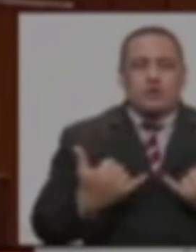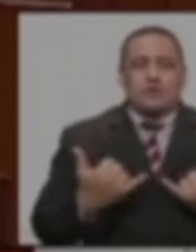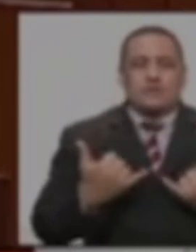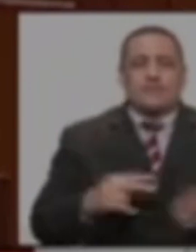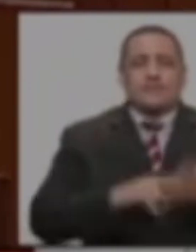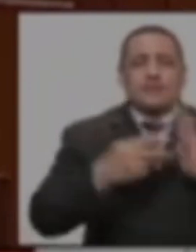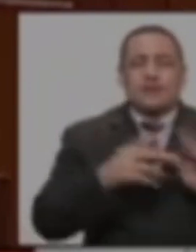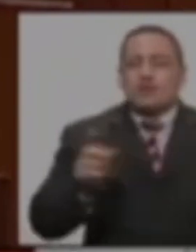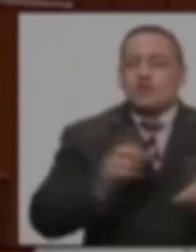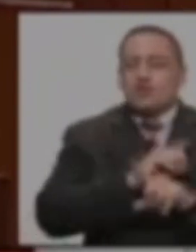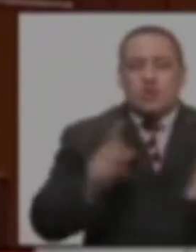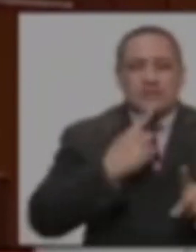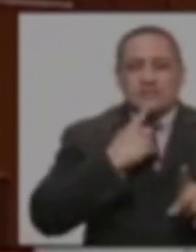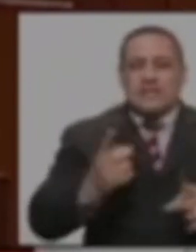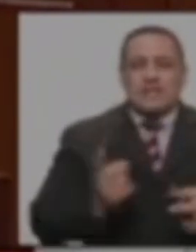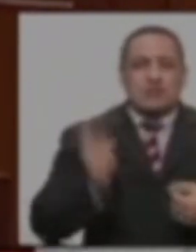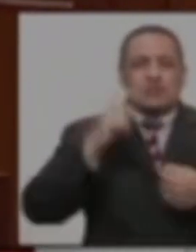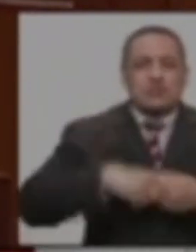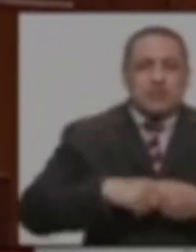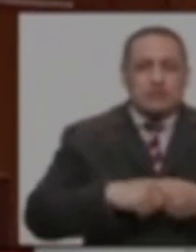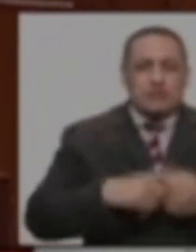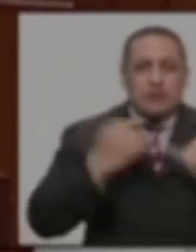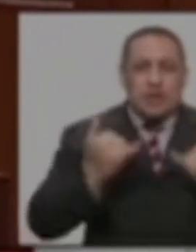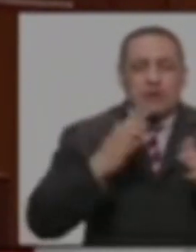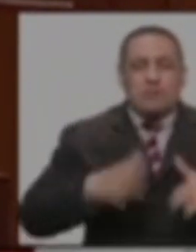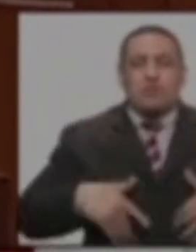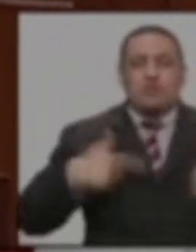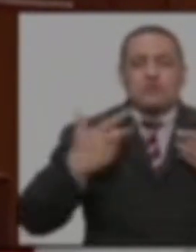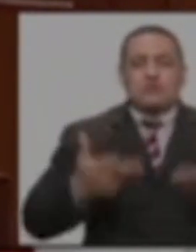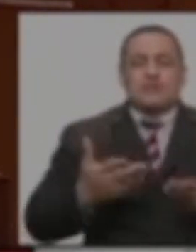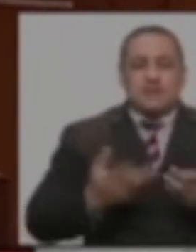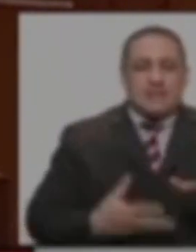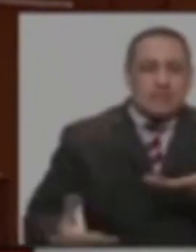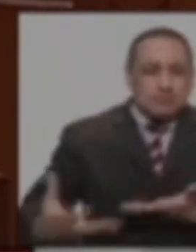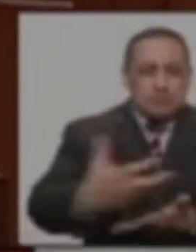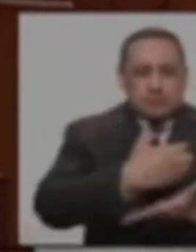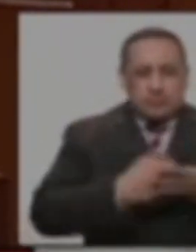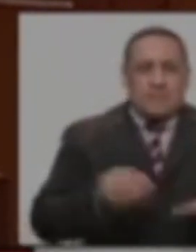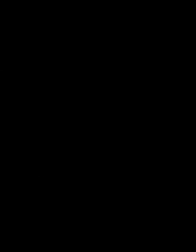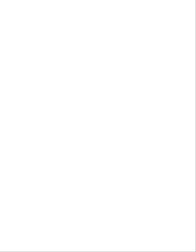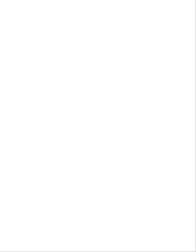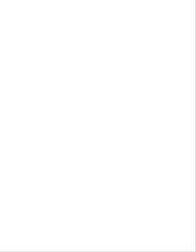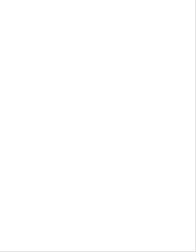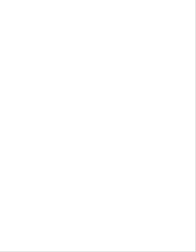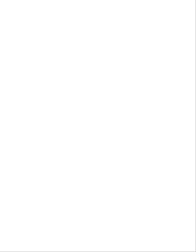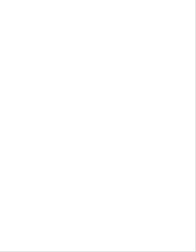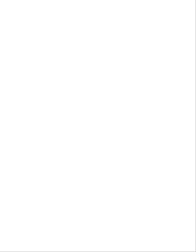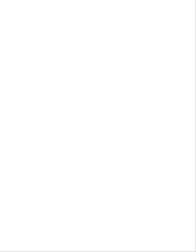Es decir, no está incluyendo las posibilidades de recaudación adicional.